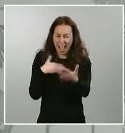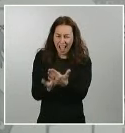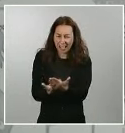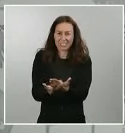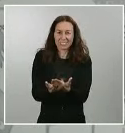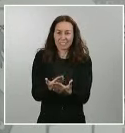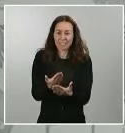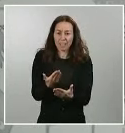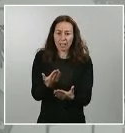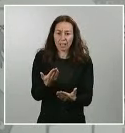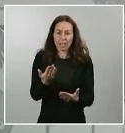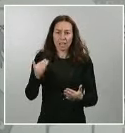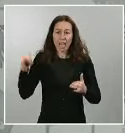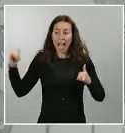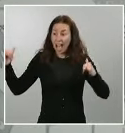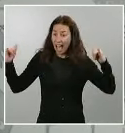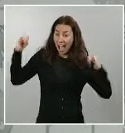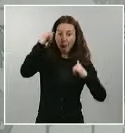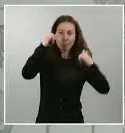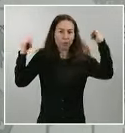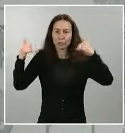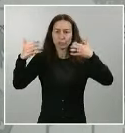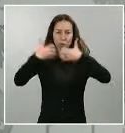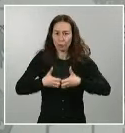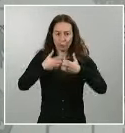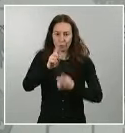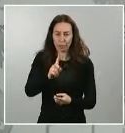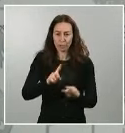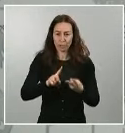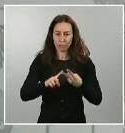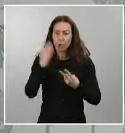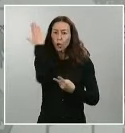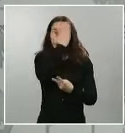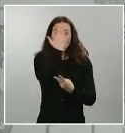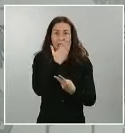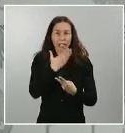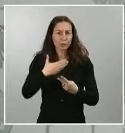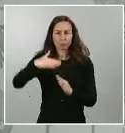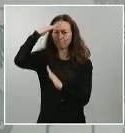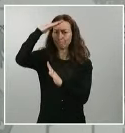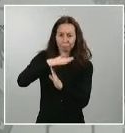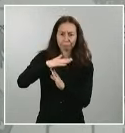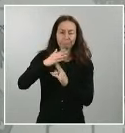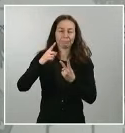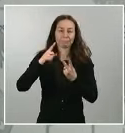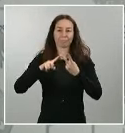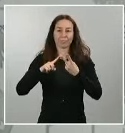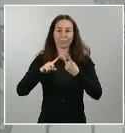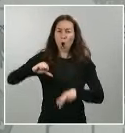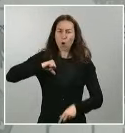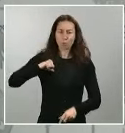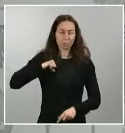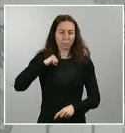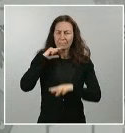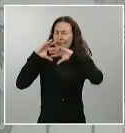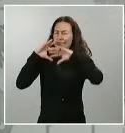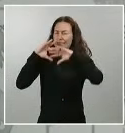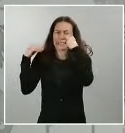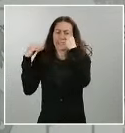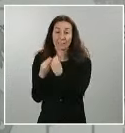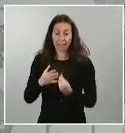nuestros aviones, ha cerrado las escuelas, ha parado nuestro sistema productivo, ha colapsado nuestros hospitales, ha suspendido la normalidad de